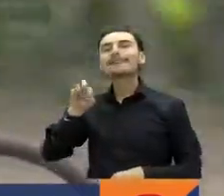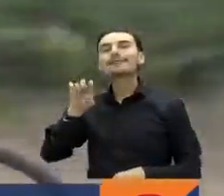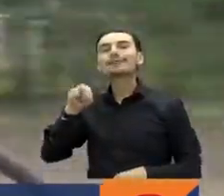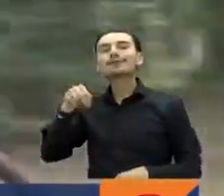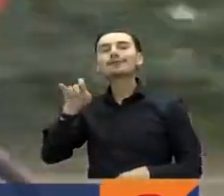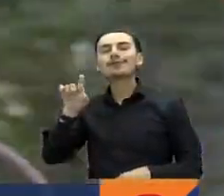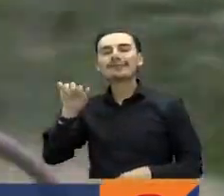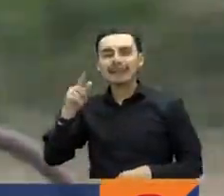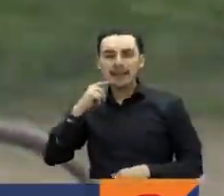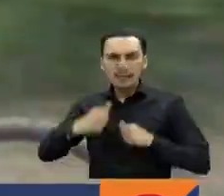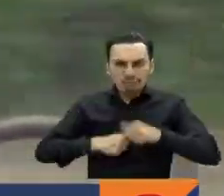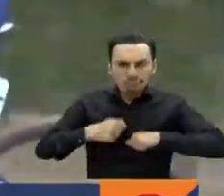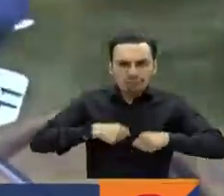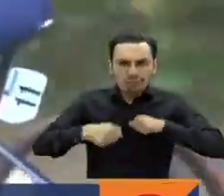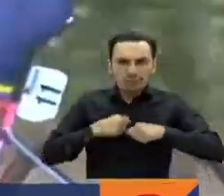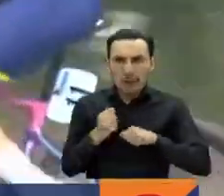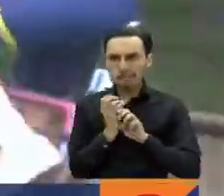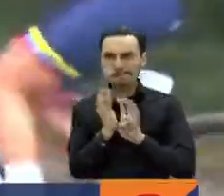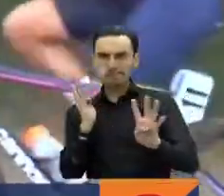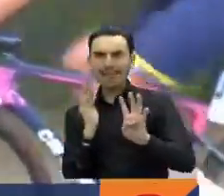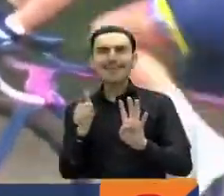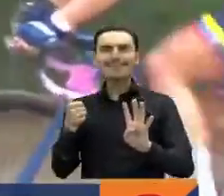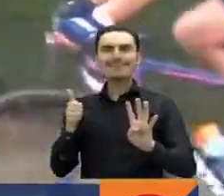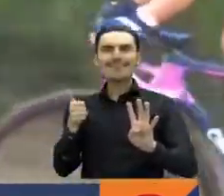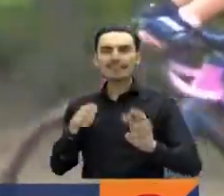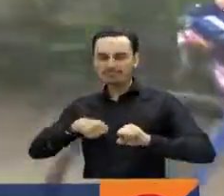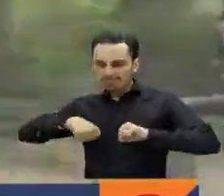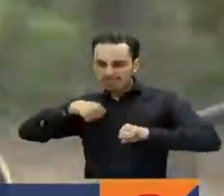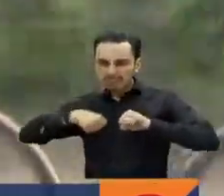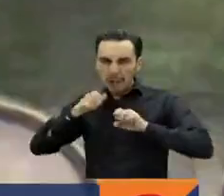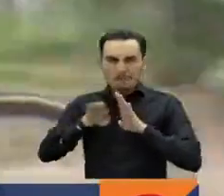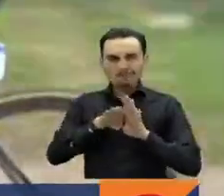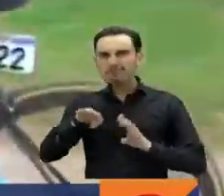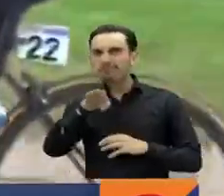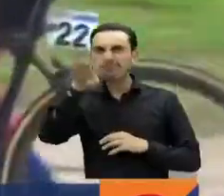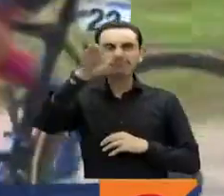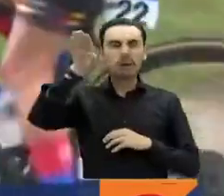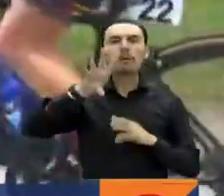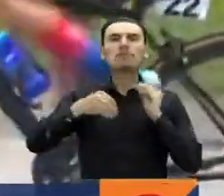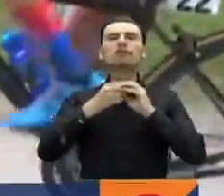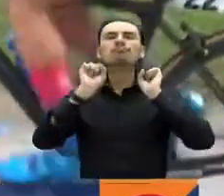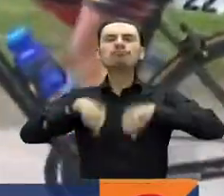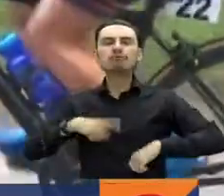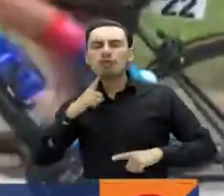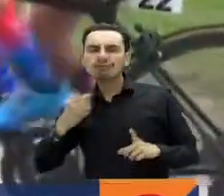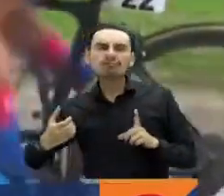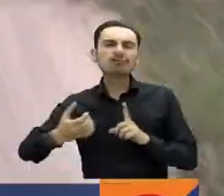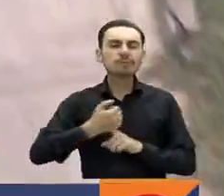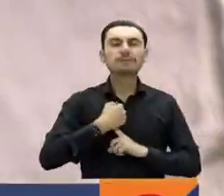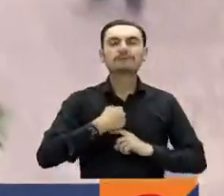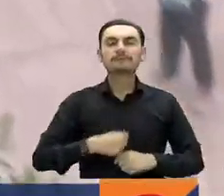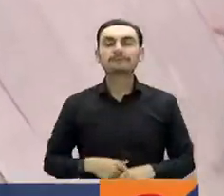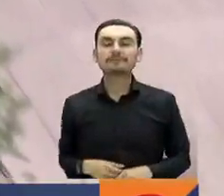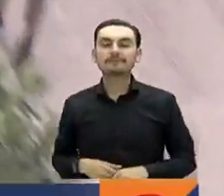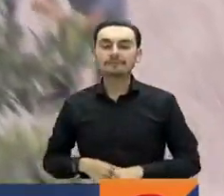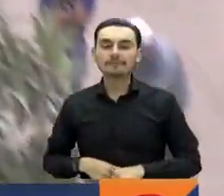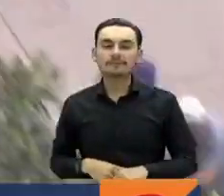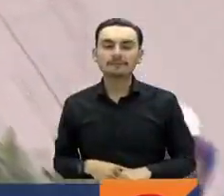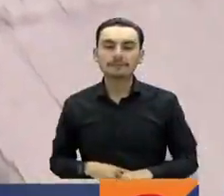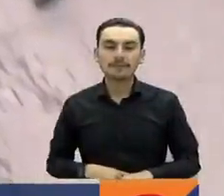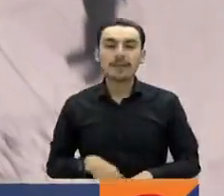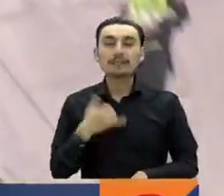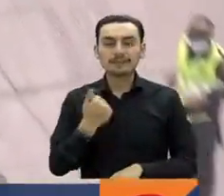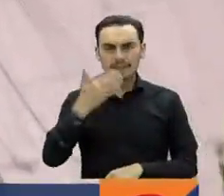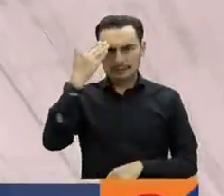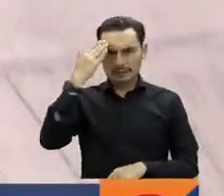un grupo de 10 corredoras en todo el ascenso al Alto Curos y neutralizó la escapada antes de terminar el premio. Jugando con su